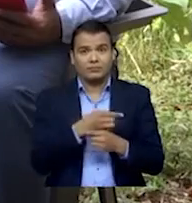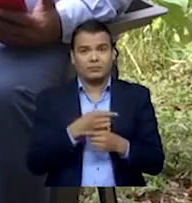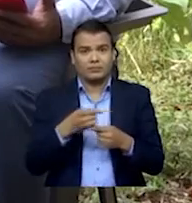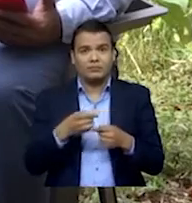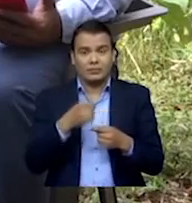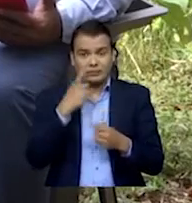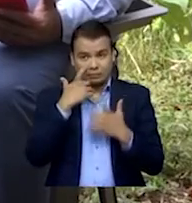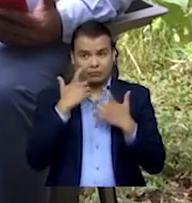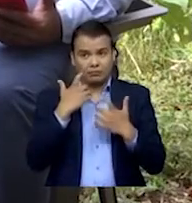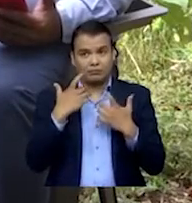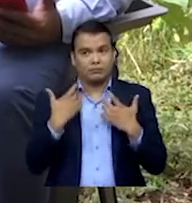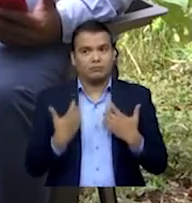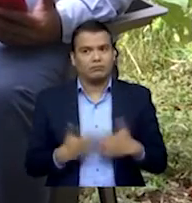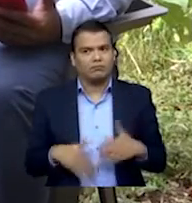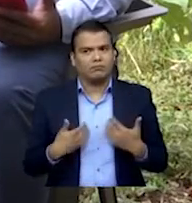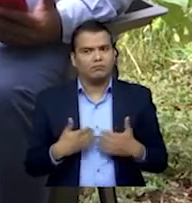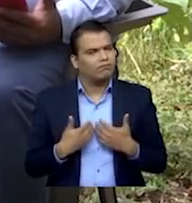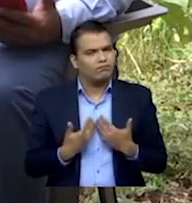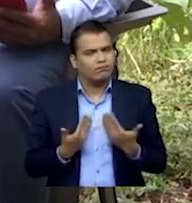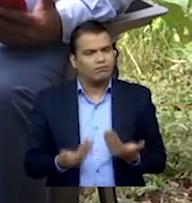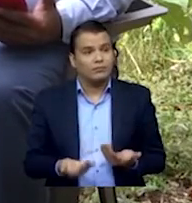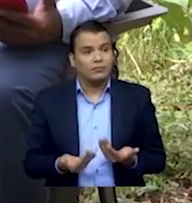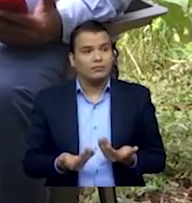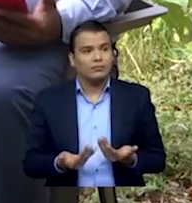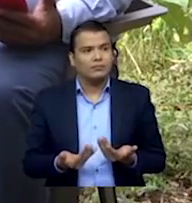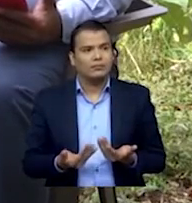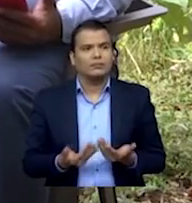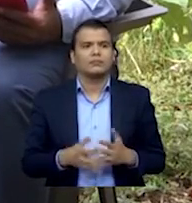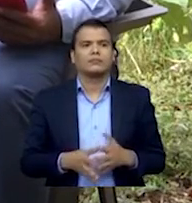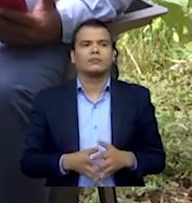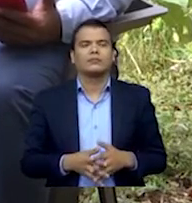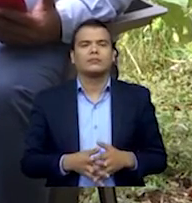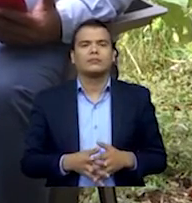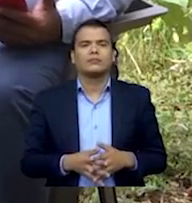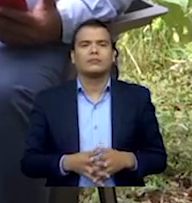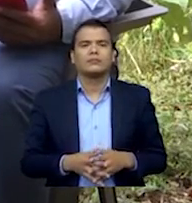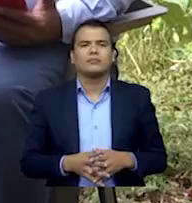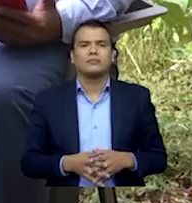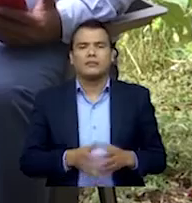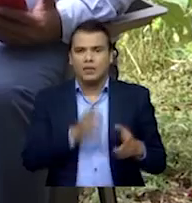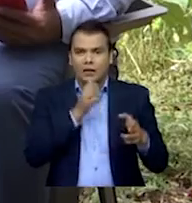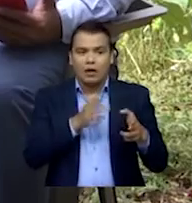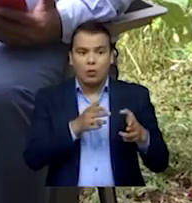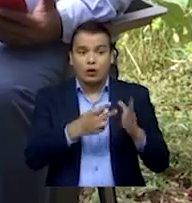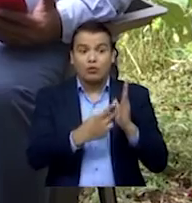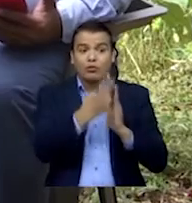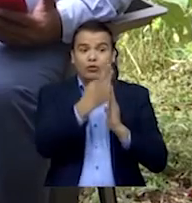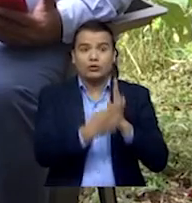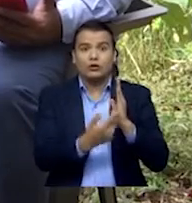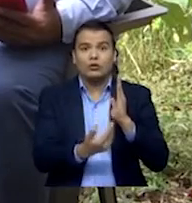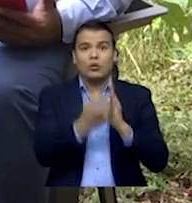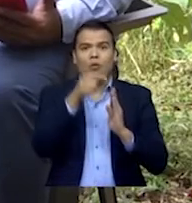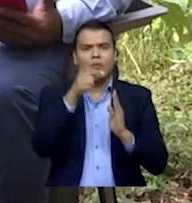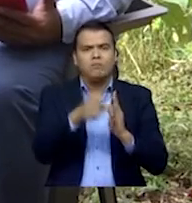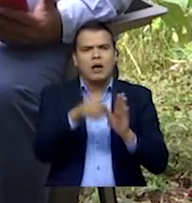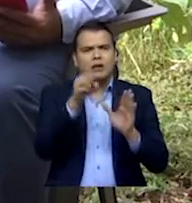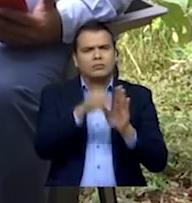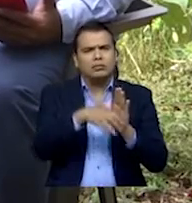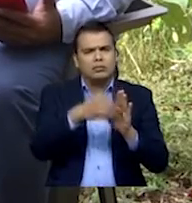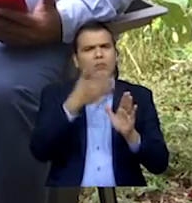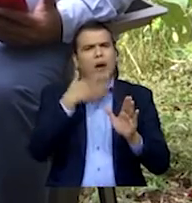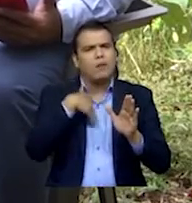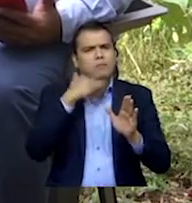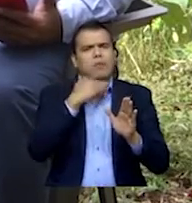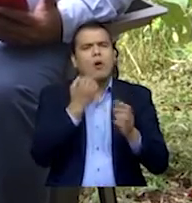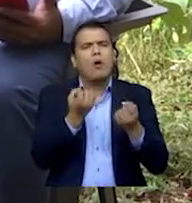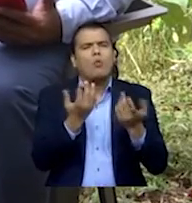justamente por la incidencia y la importancia y es el estudio de capacidad de carga de pan sé que se firmó